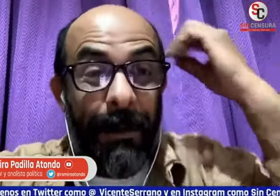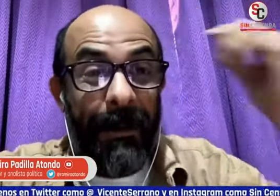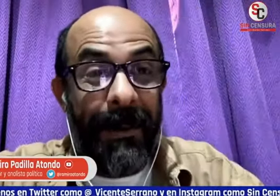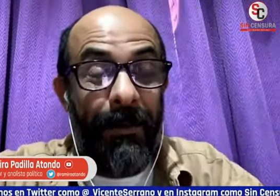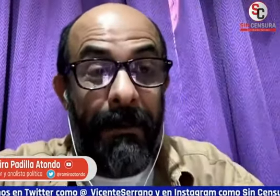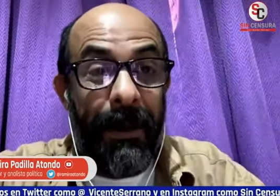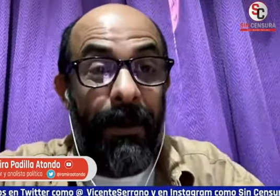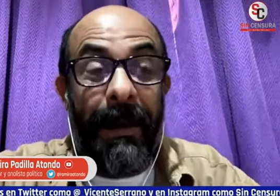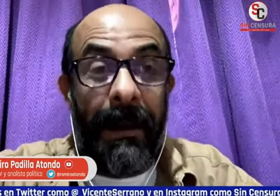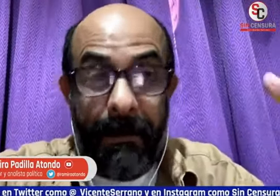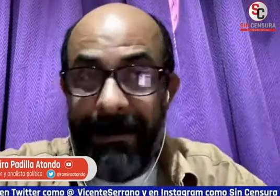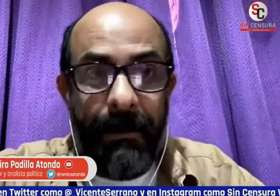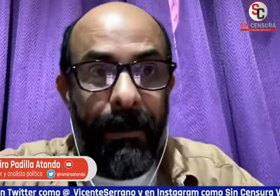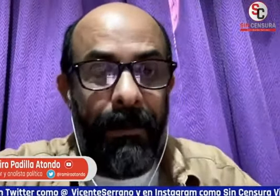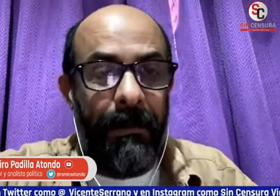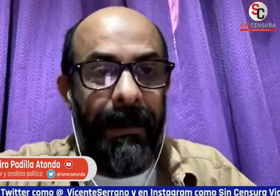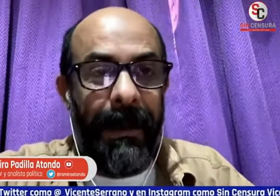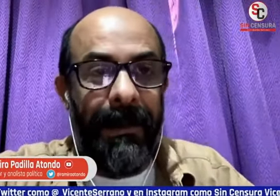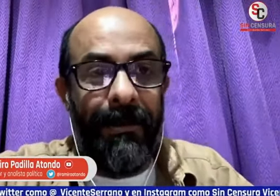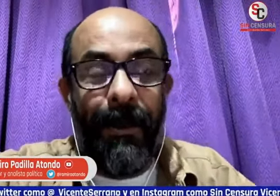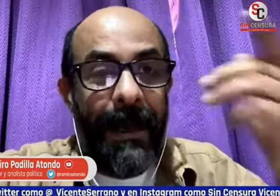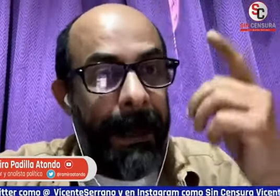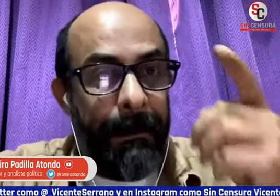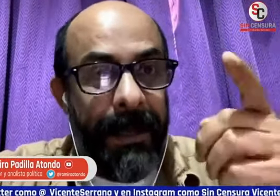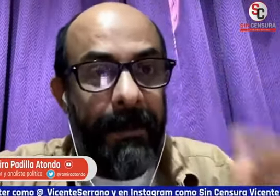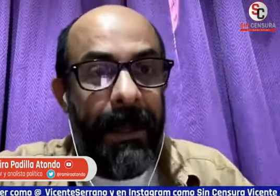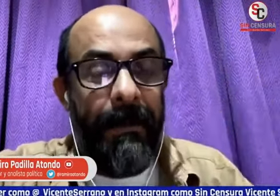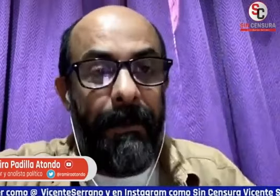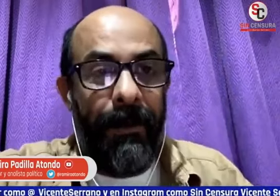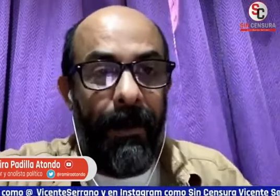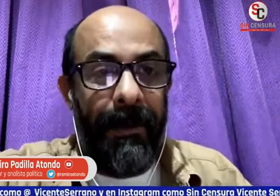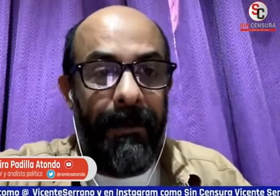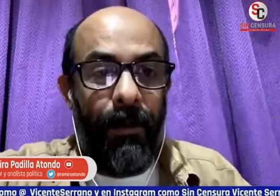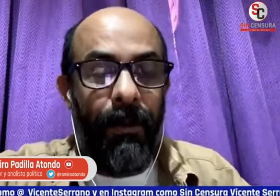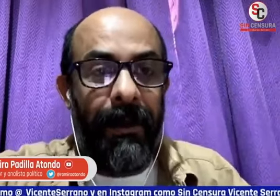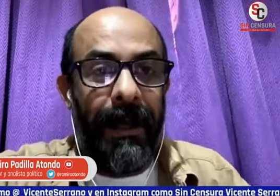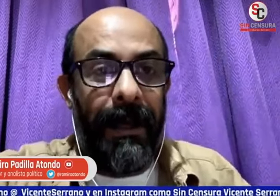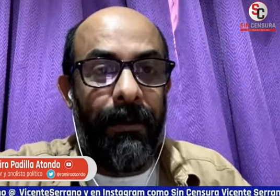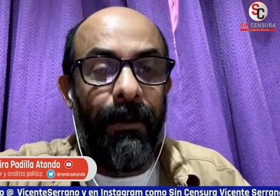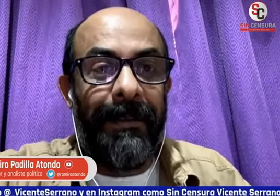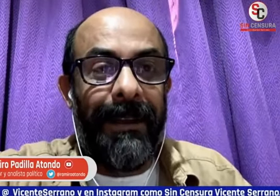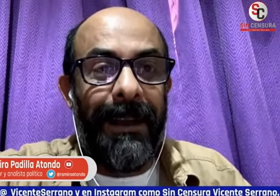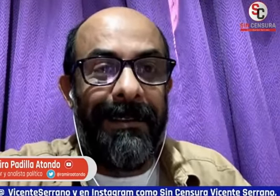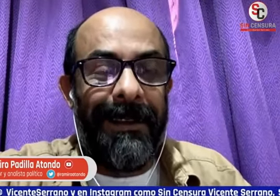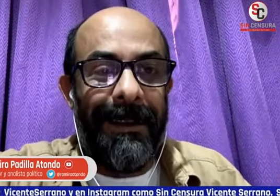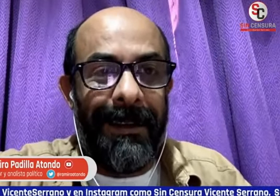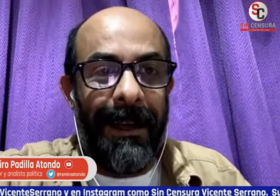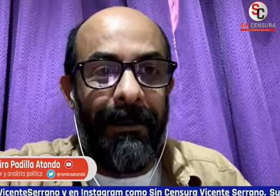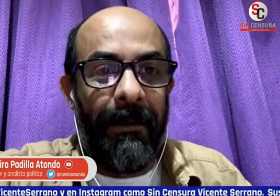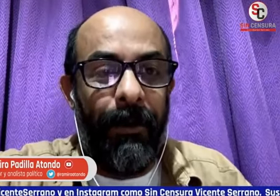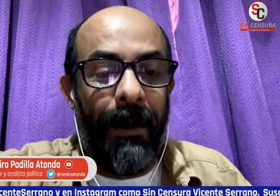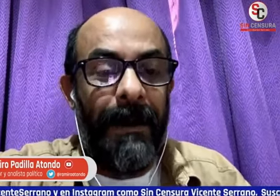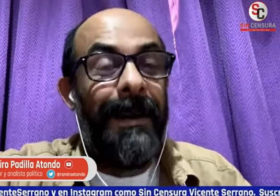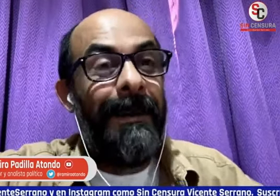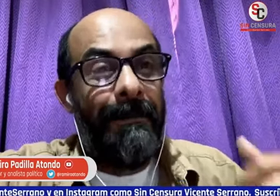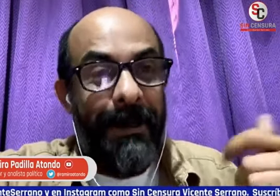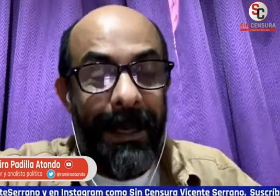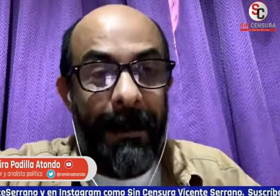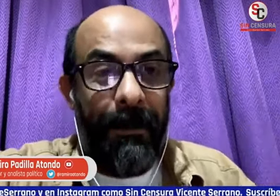imagínate lo que va a pasar con el PRI, con el PAN. El PAN está a punto de perder el registro. El PRI debería haber perdido el registro con lo que está declarando